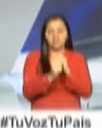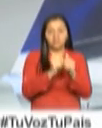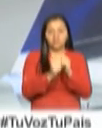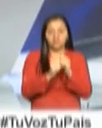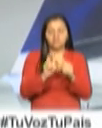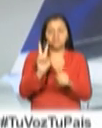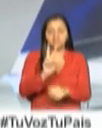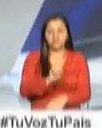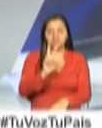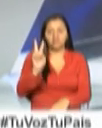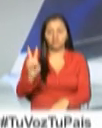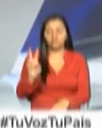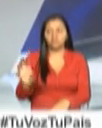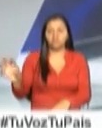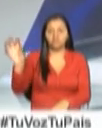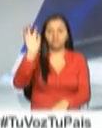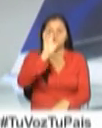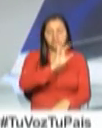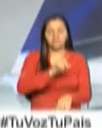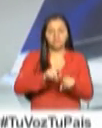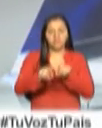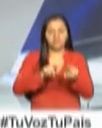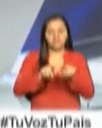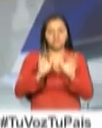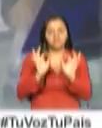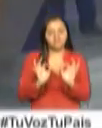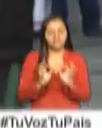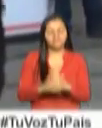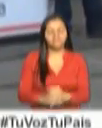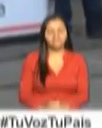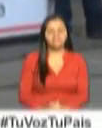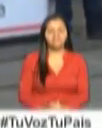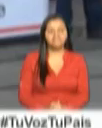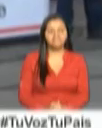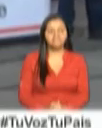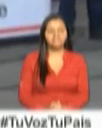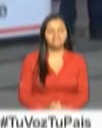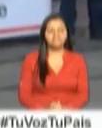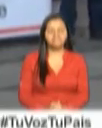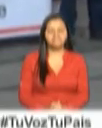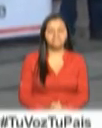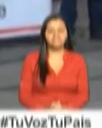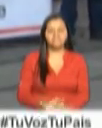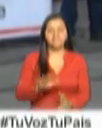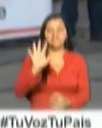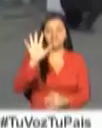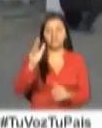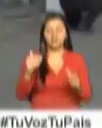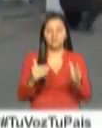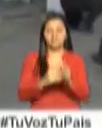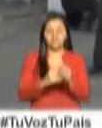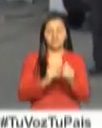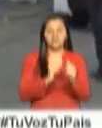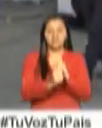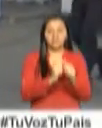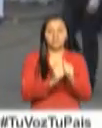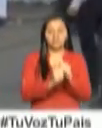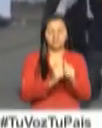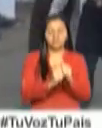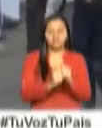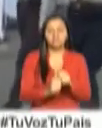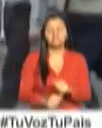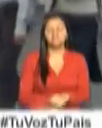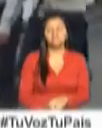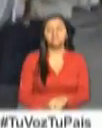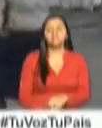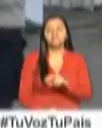delegaciones quienes participen en la competencia. 5.000 deportistas, 22 delegaciones y